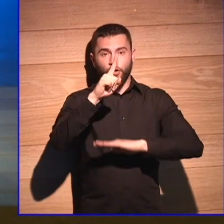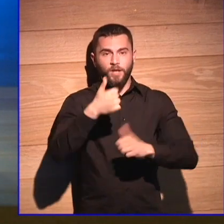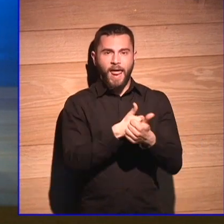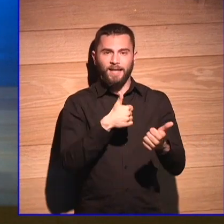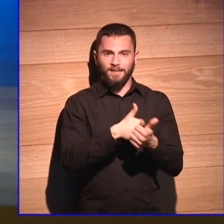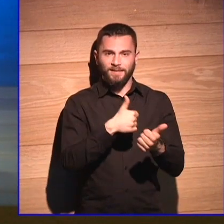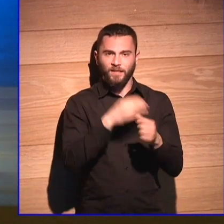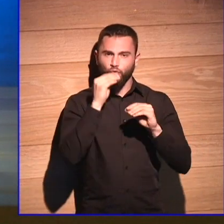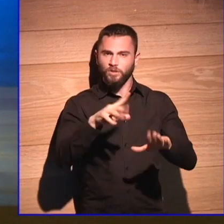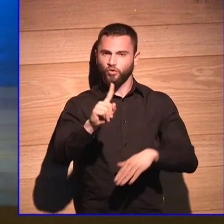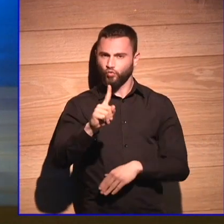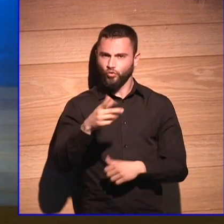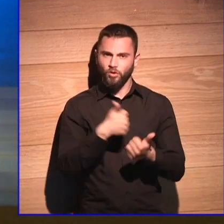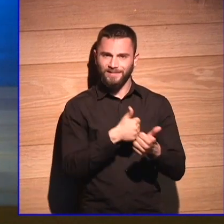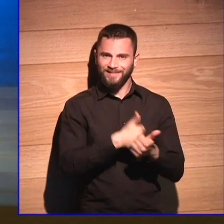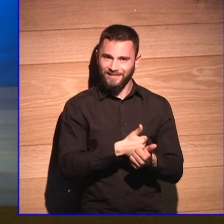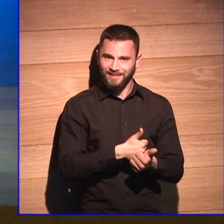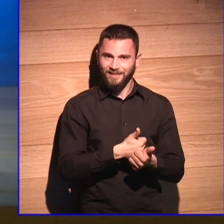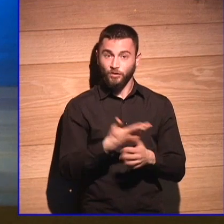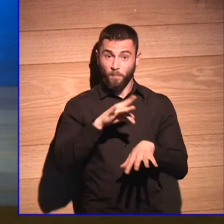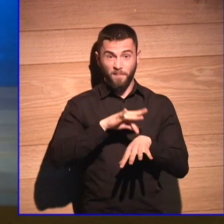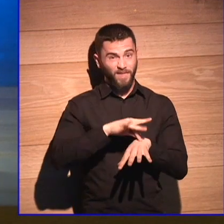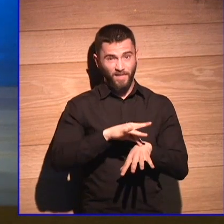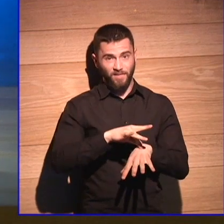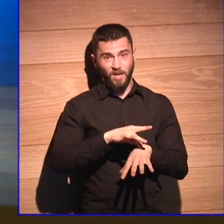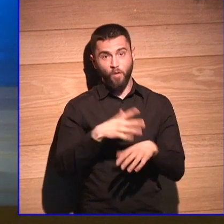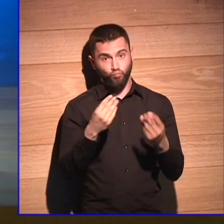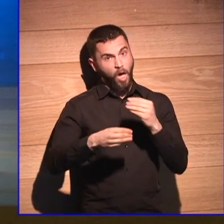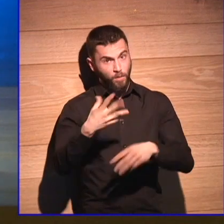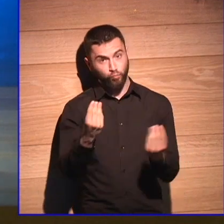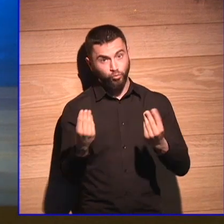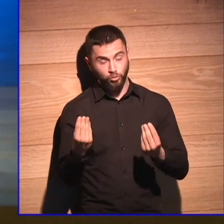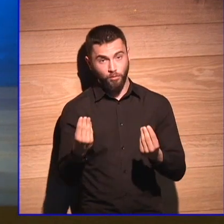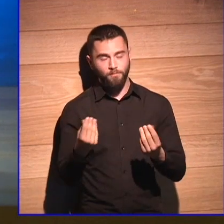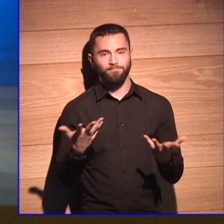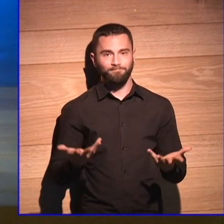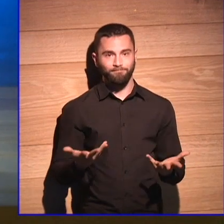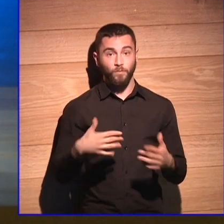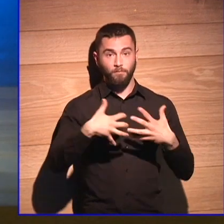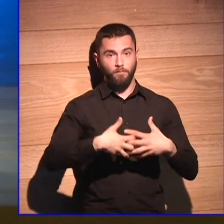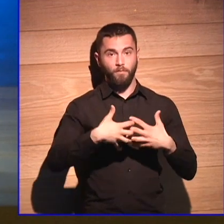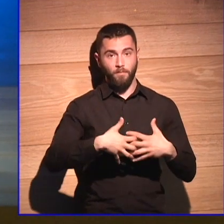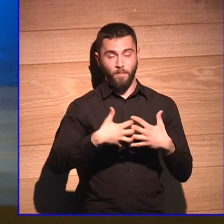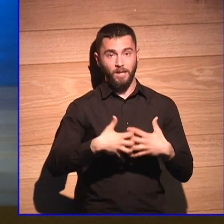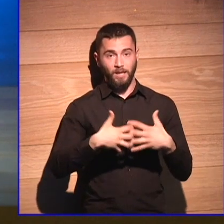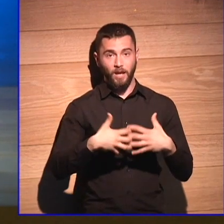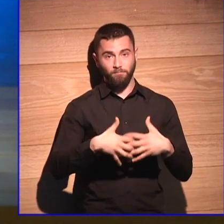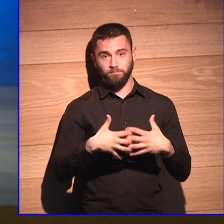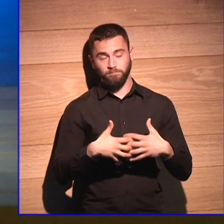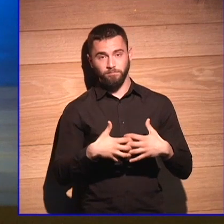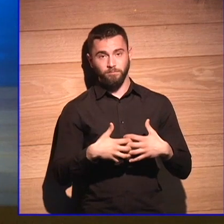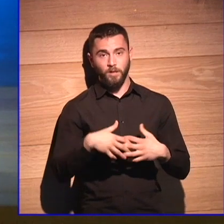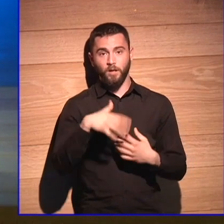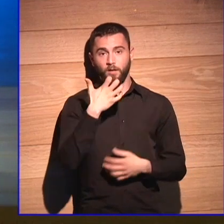no sustitutos, sino, y esto en medicina se está haciendo mucho, quiero decir, claro, la máquina puede, por